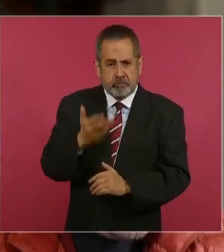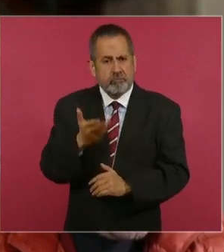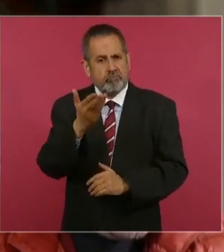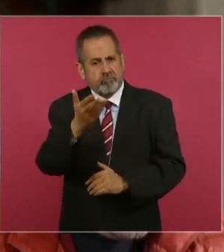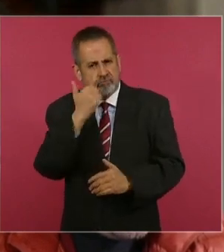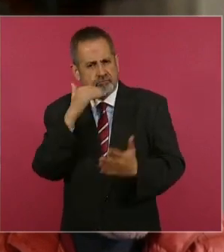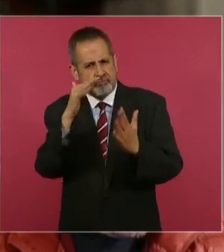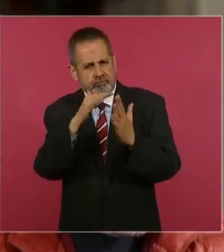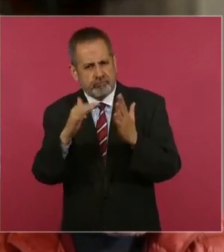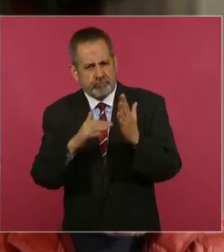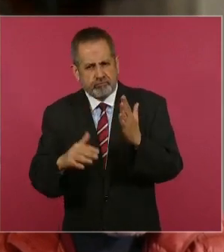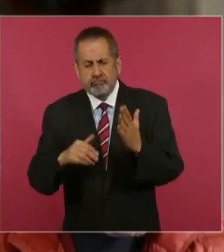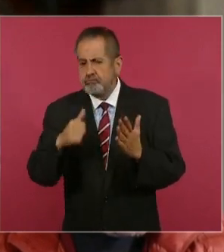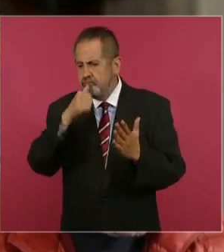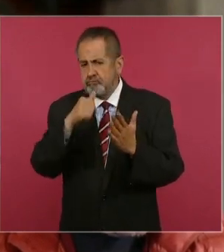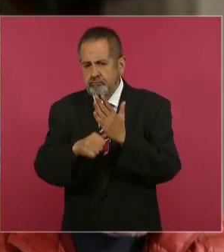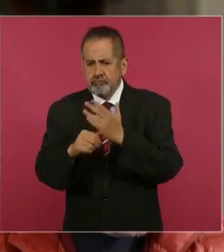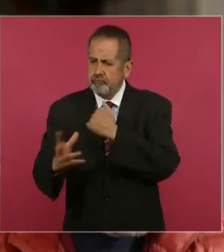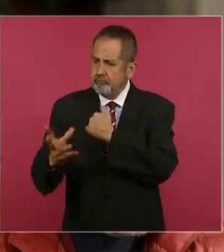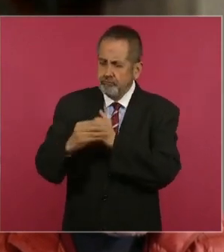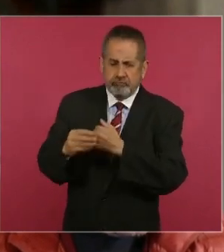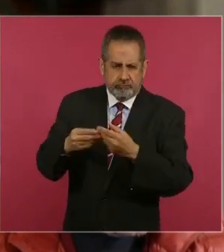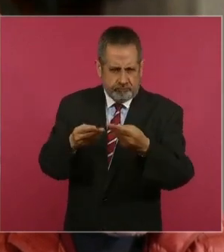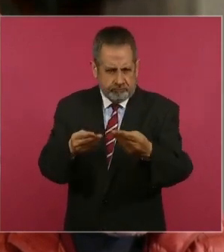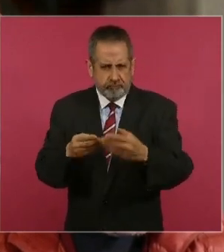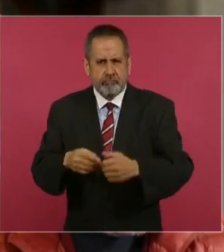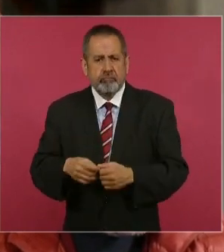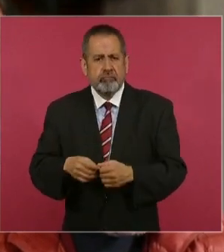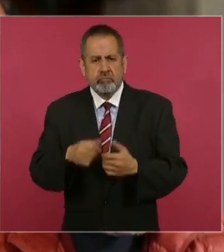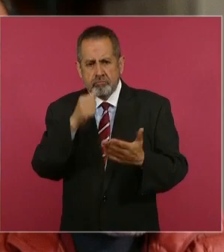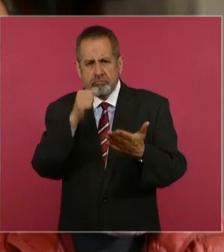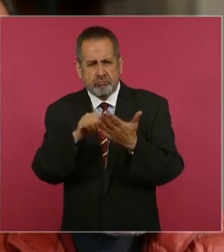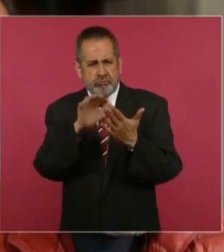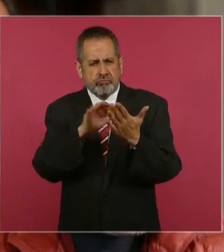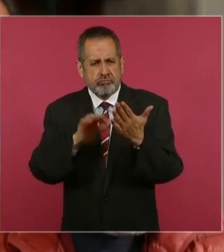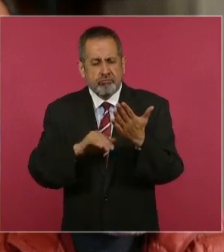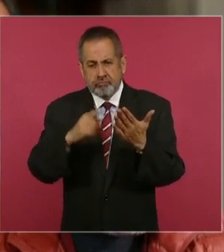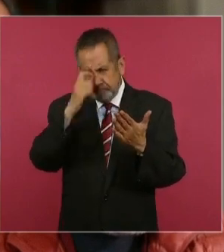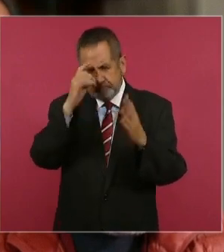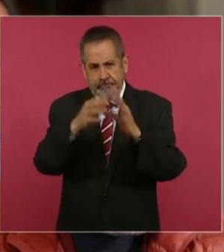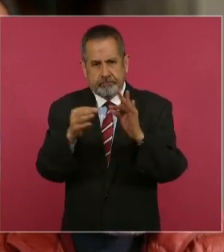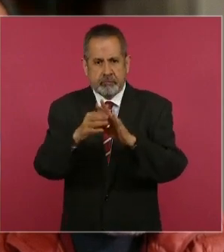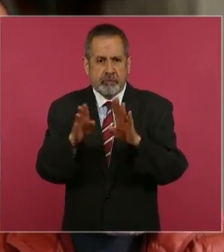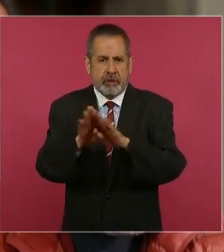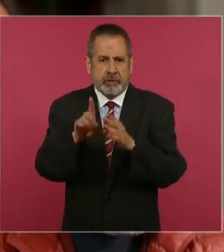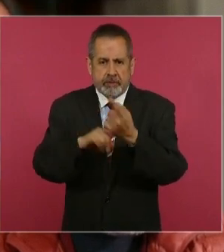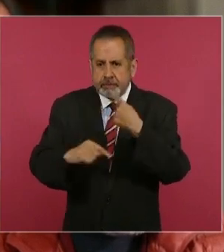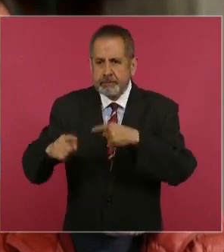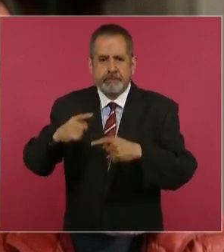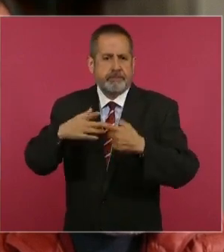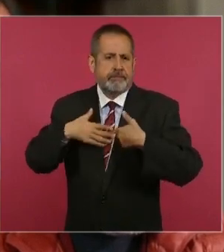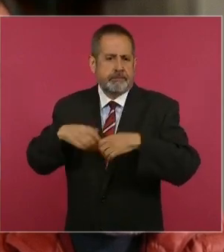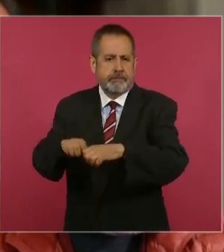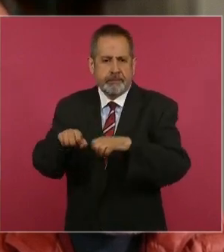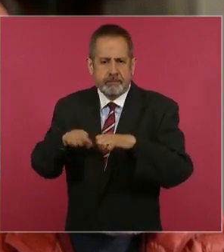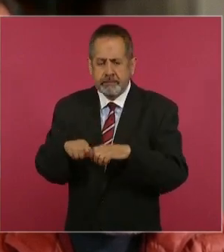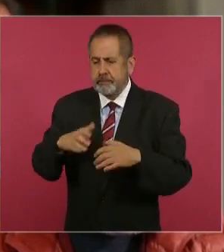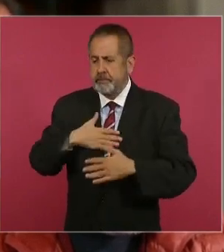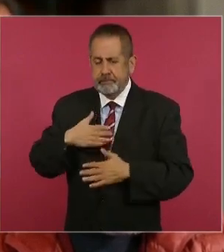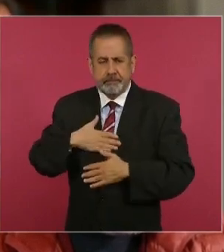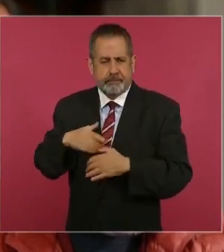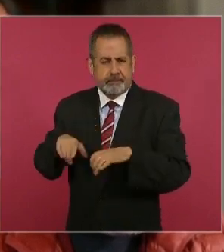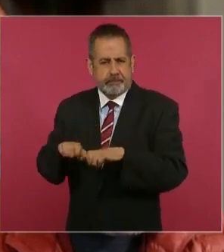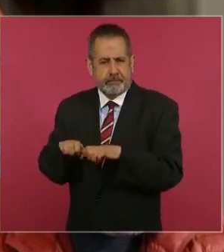leer una carta que una una calaverita que hizo nuestro equipo de or molécula